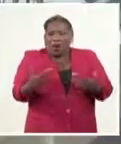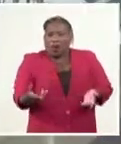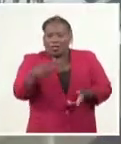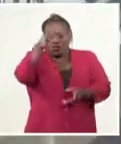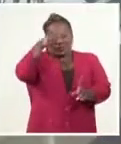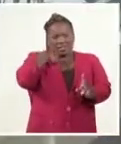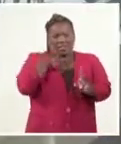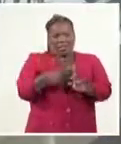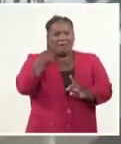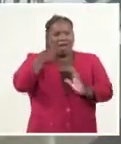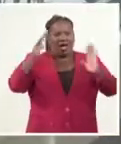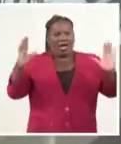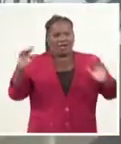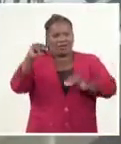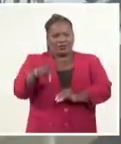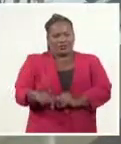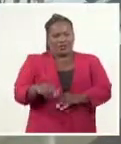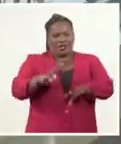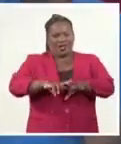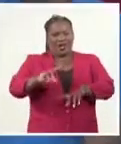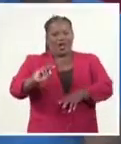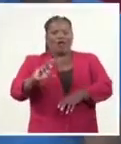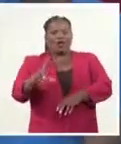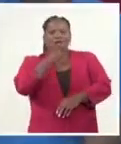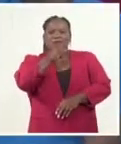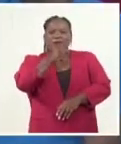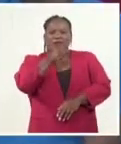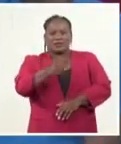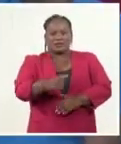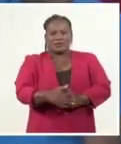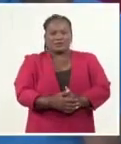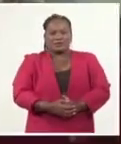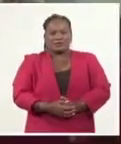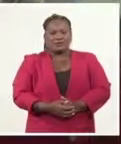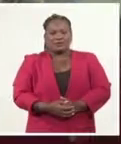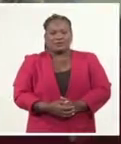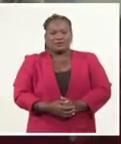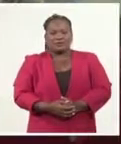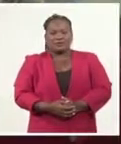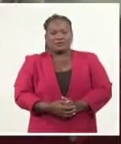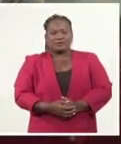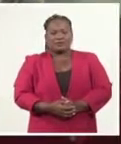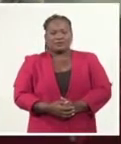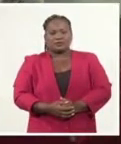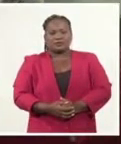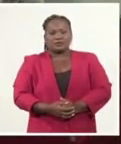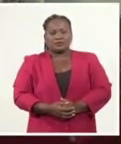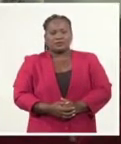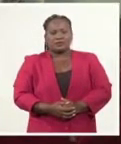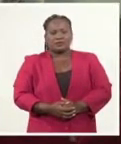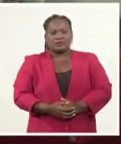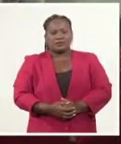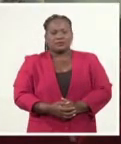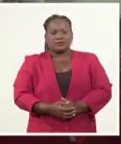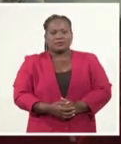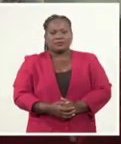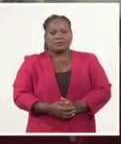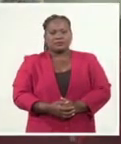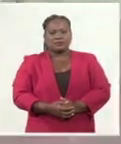en curso. Desde Holguín, el camarógrafo Eddie de la Pera y Ricardo Gual, Sistema Informativo de la Televisión